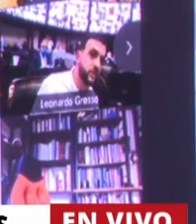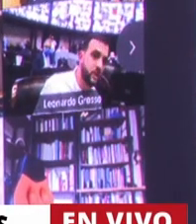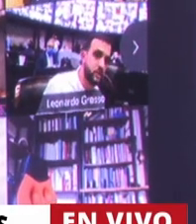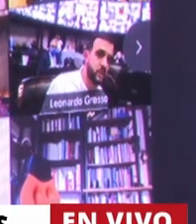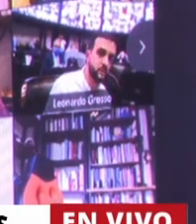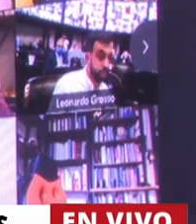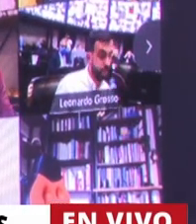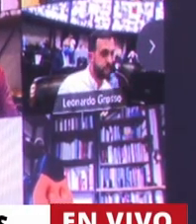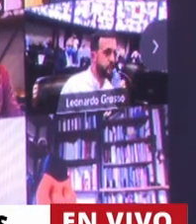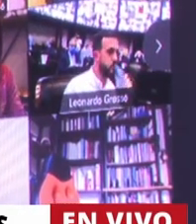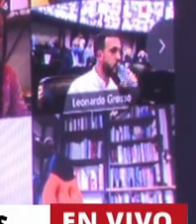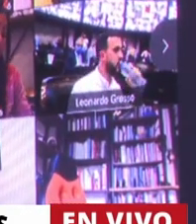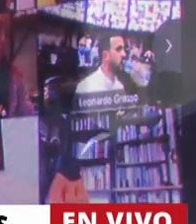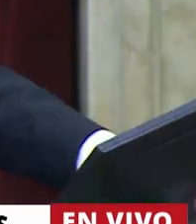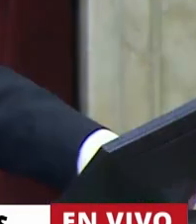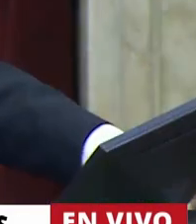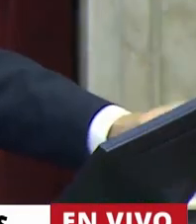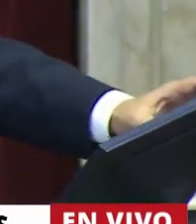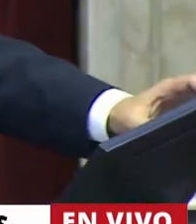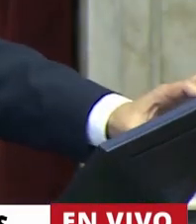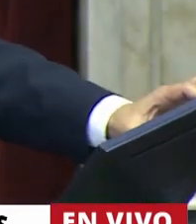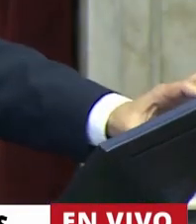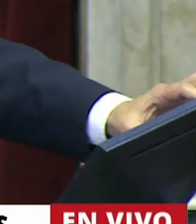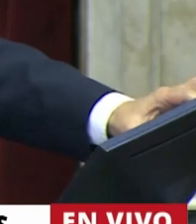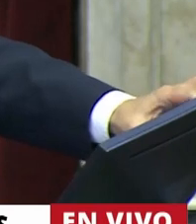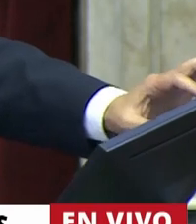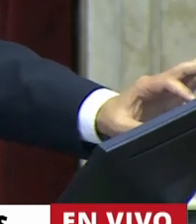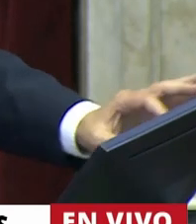quiero recordarle a los señores diputados que si está votando